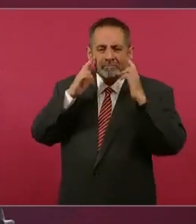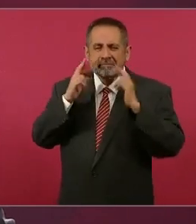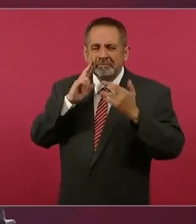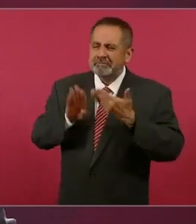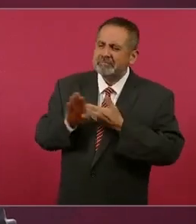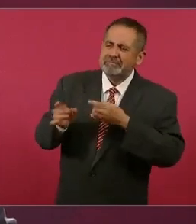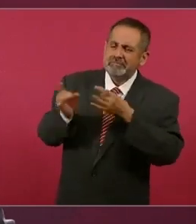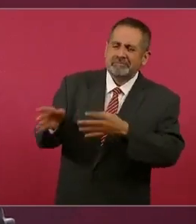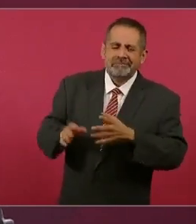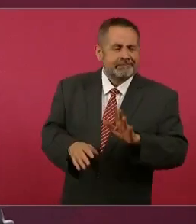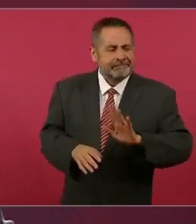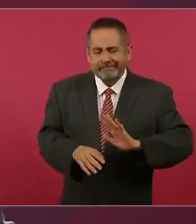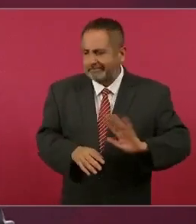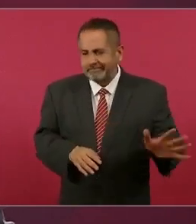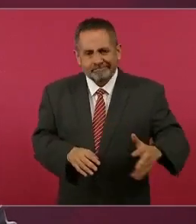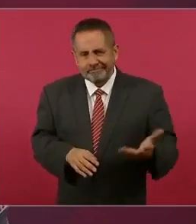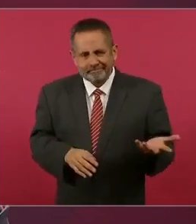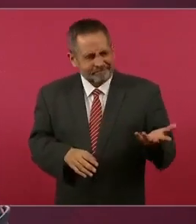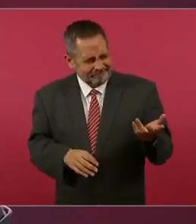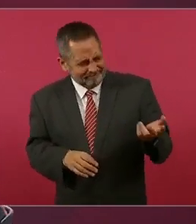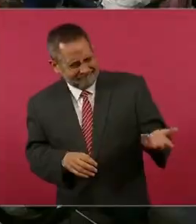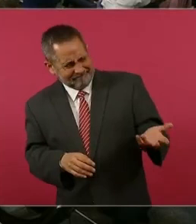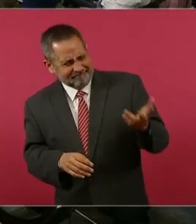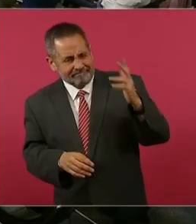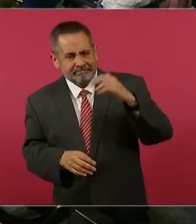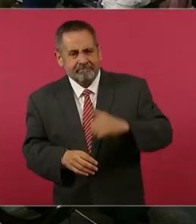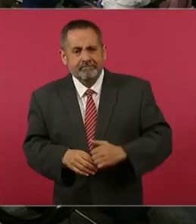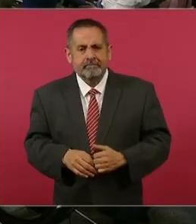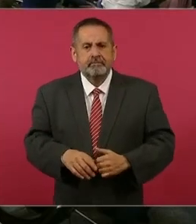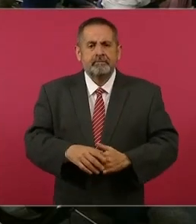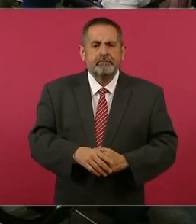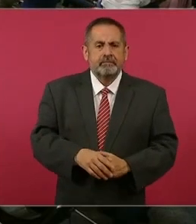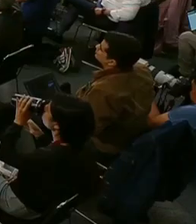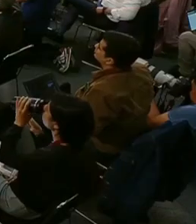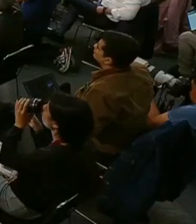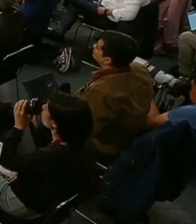porque si México ha podido